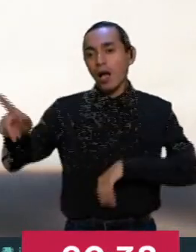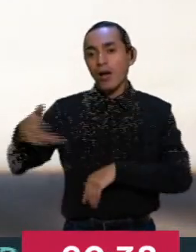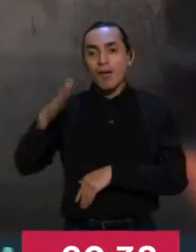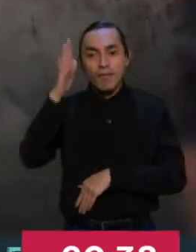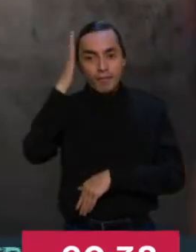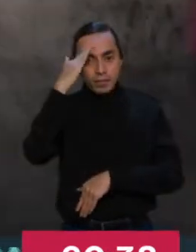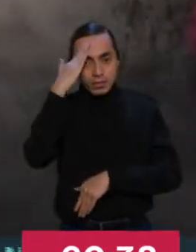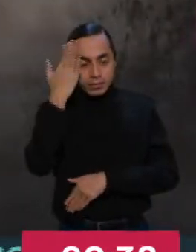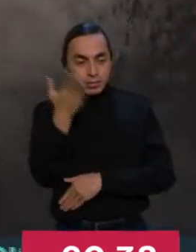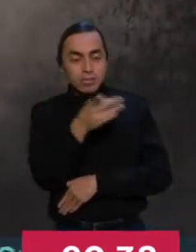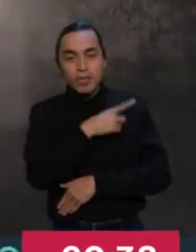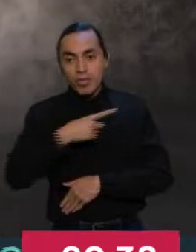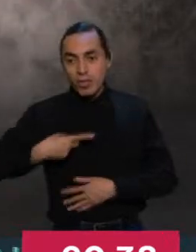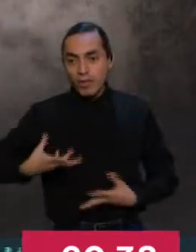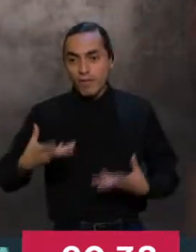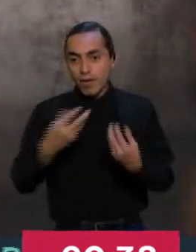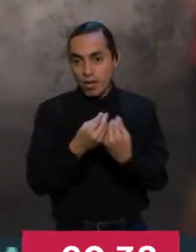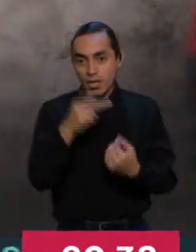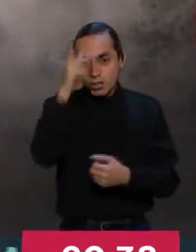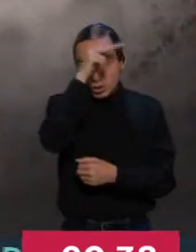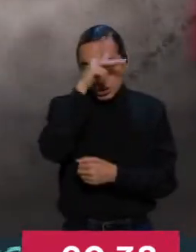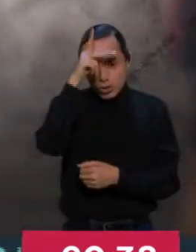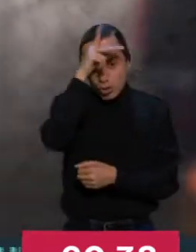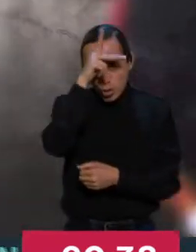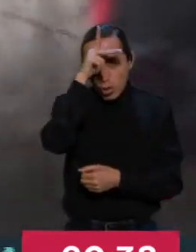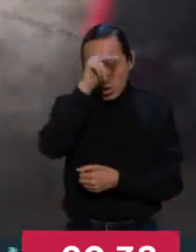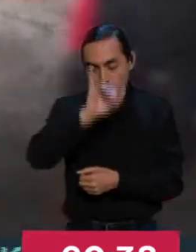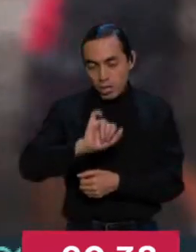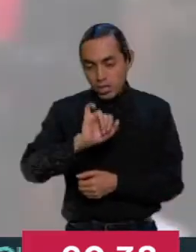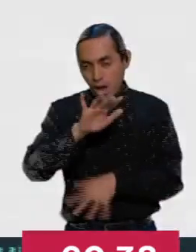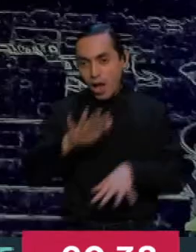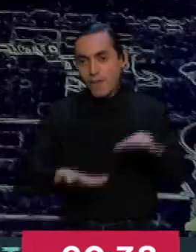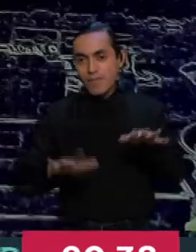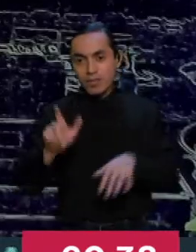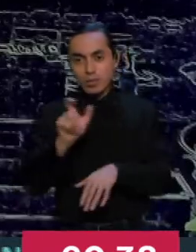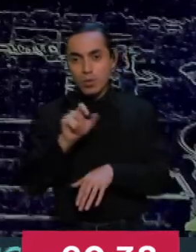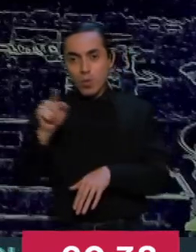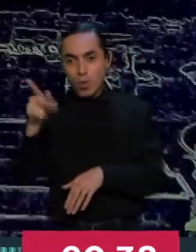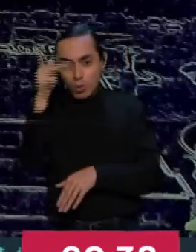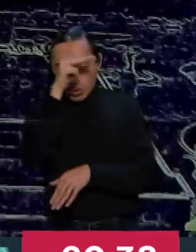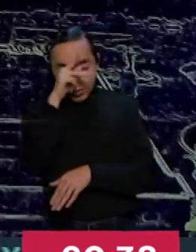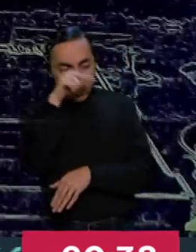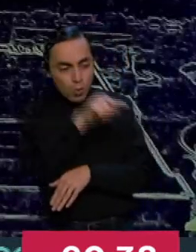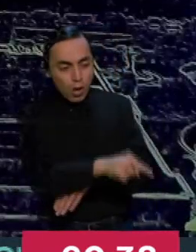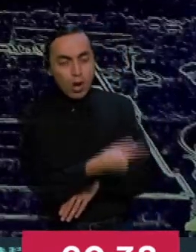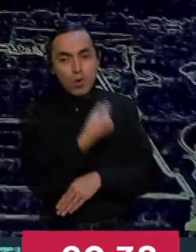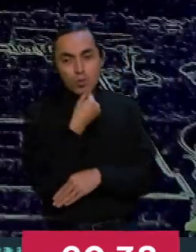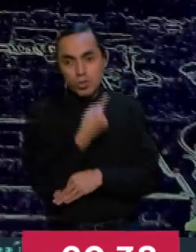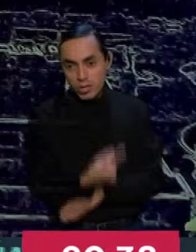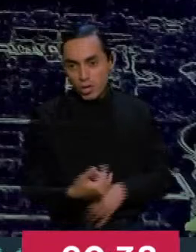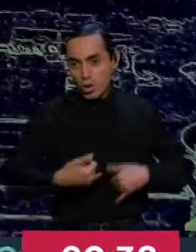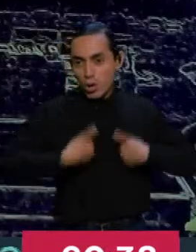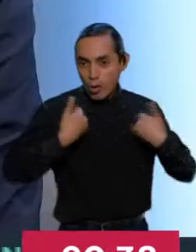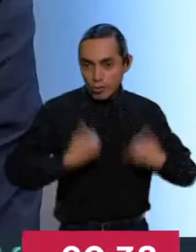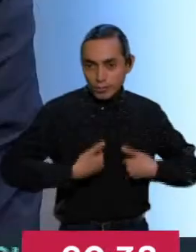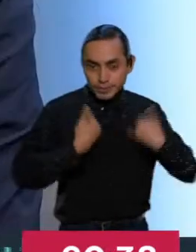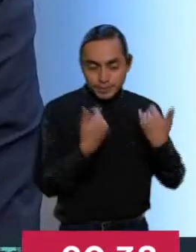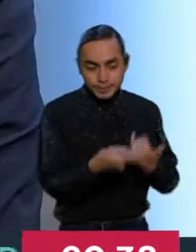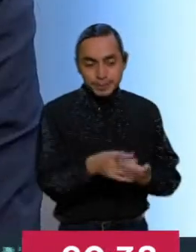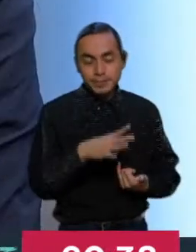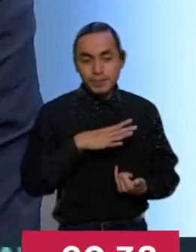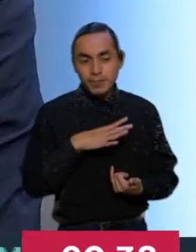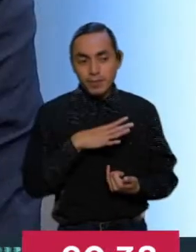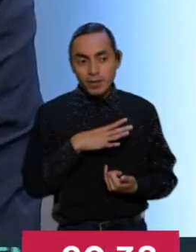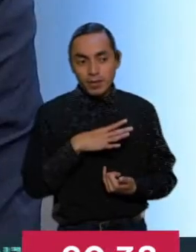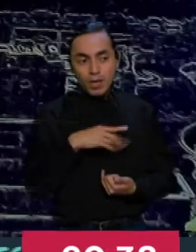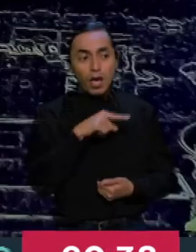trabajar con los psicólogos. Hay psicólogos que en ocasiones cuando un chico se presenta por violencia, un niño o una niña, todavía le dicen,